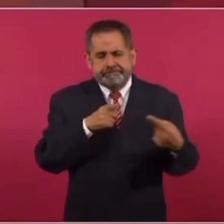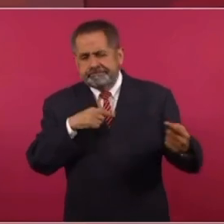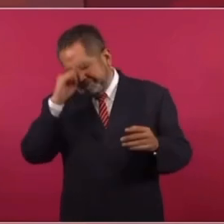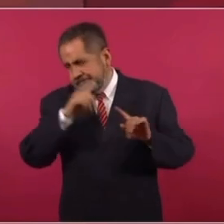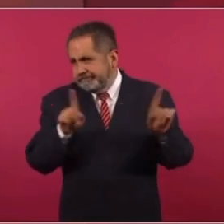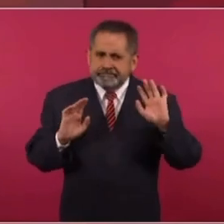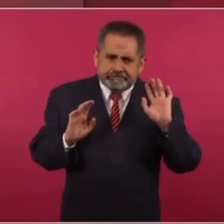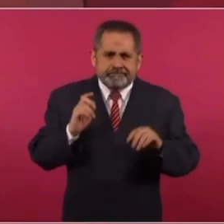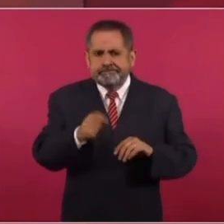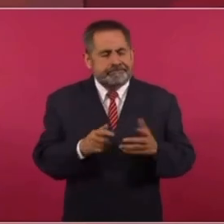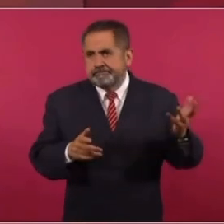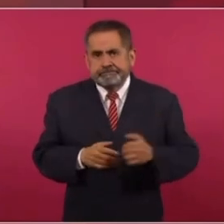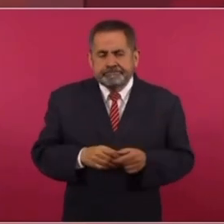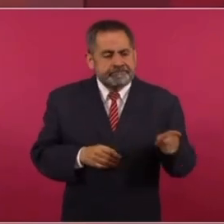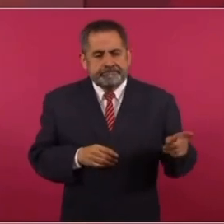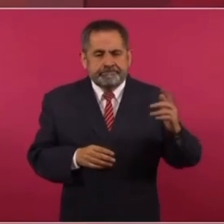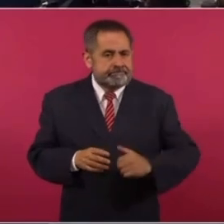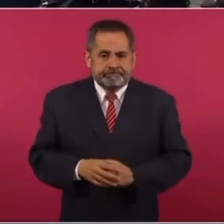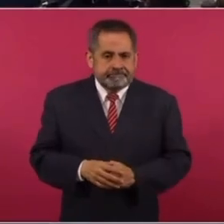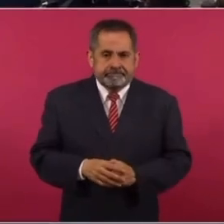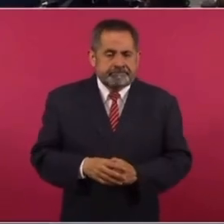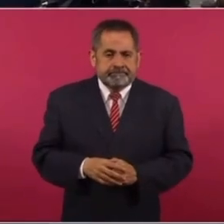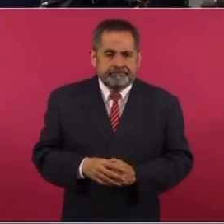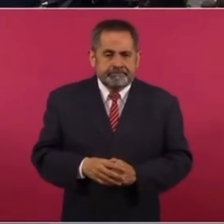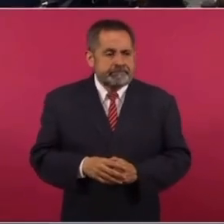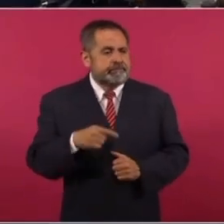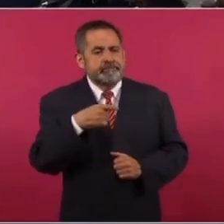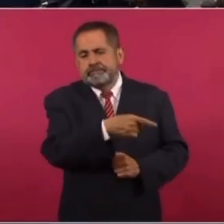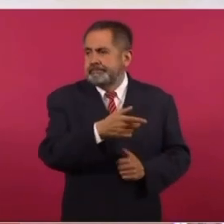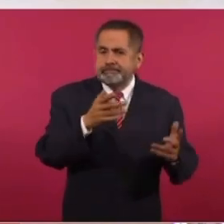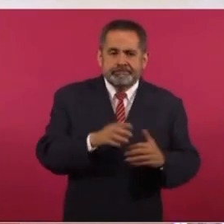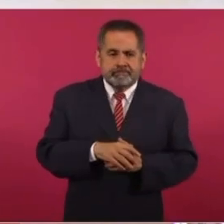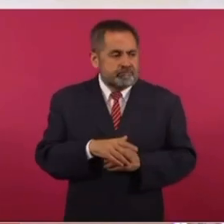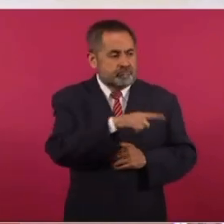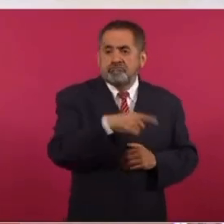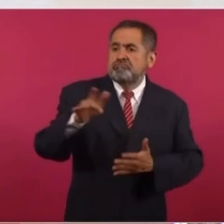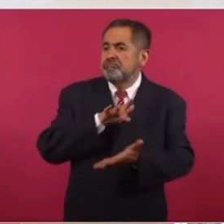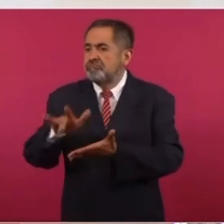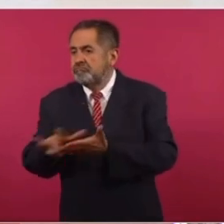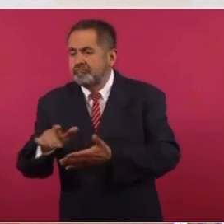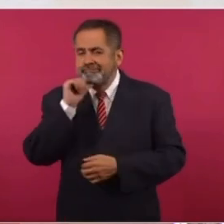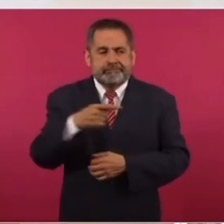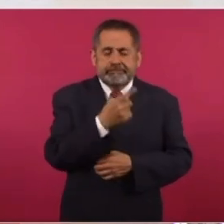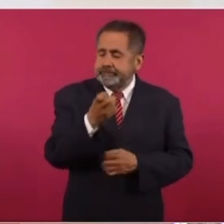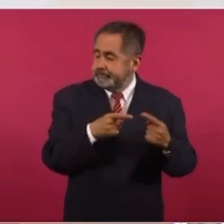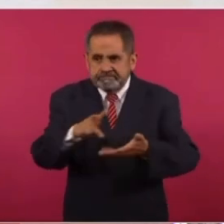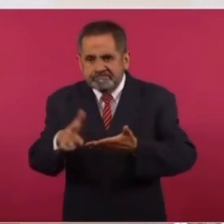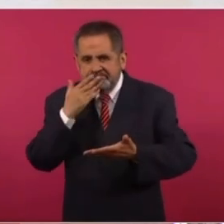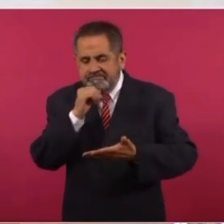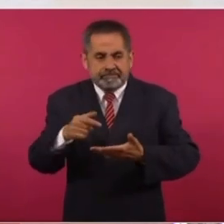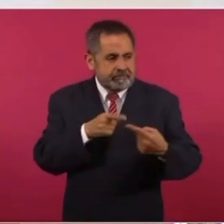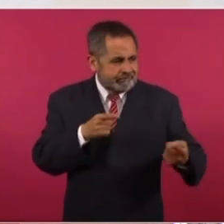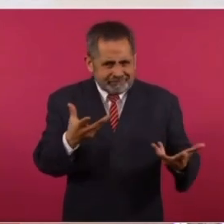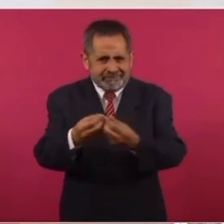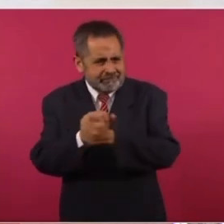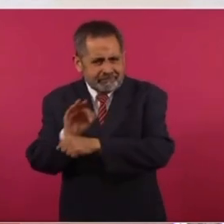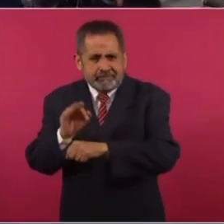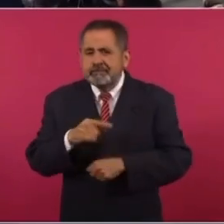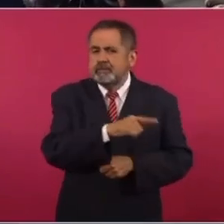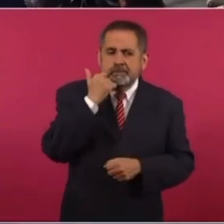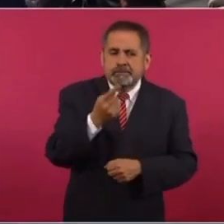con ellos es de que no se les da mucho el apoyar al pueblo. Les cuesta trabajo ponerse del lado del